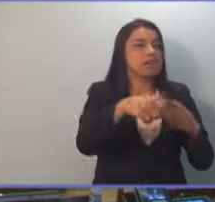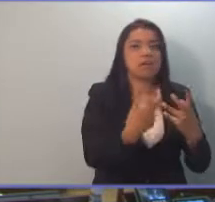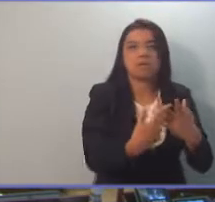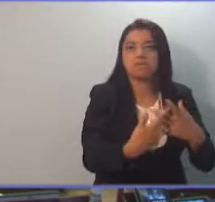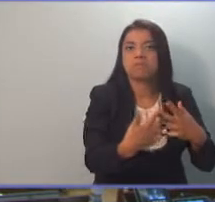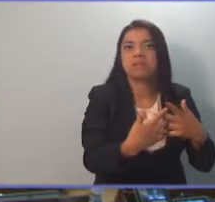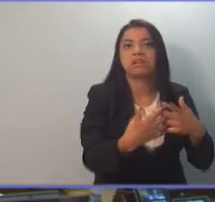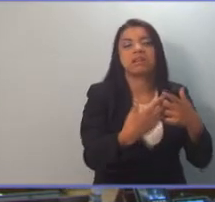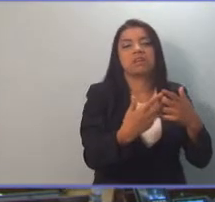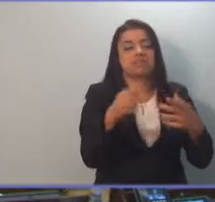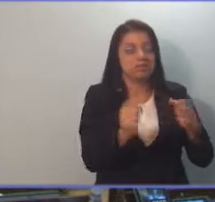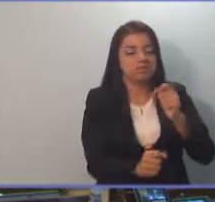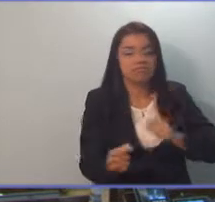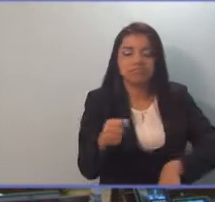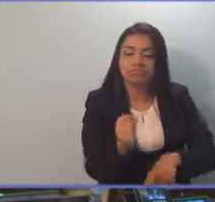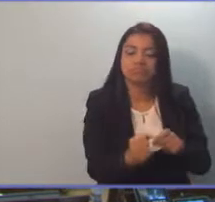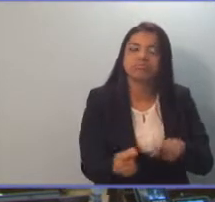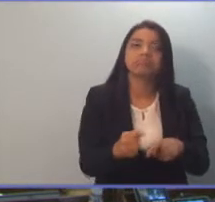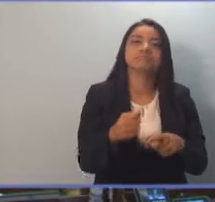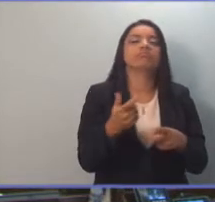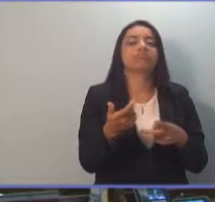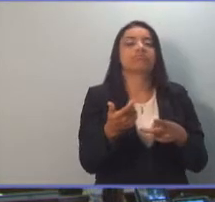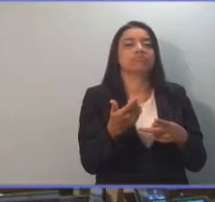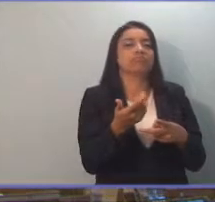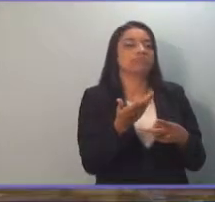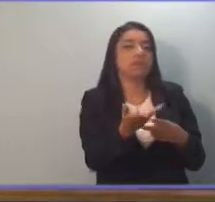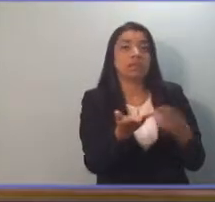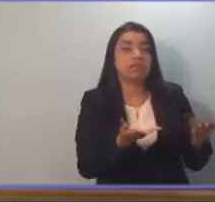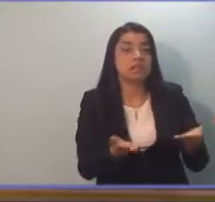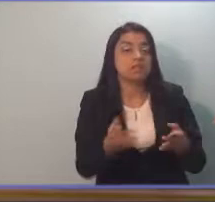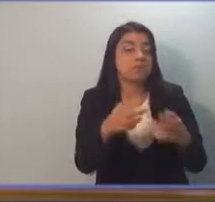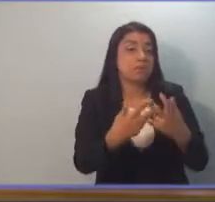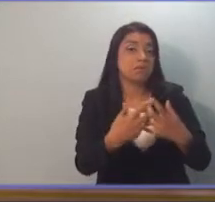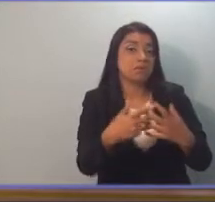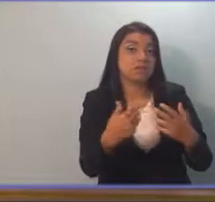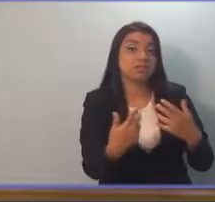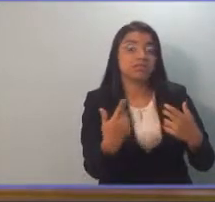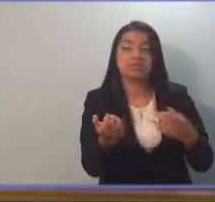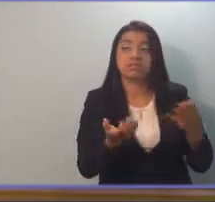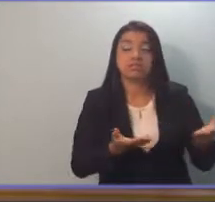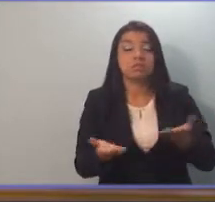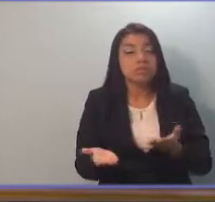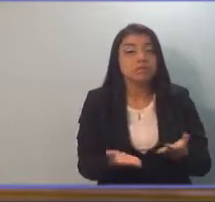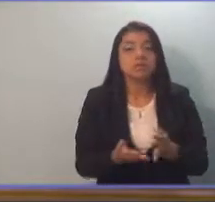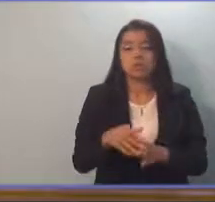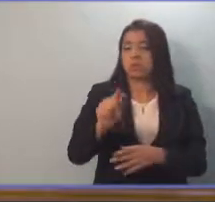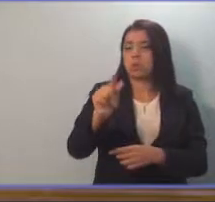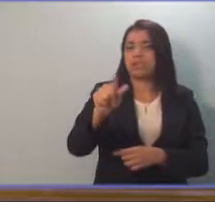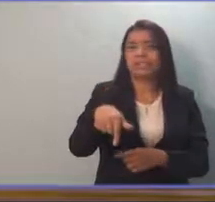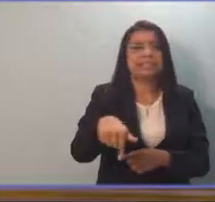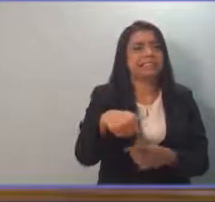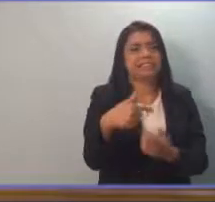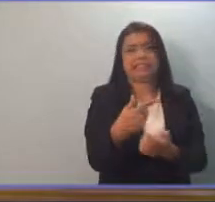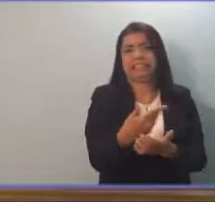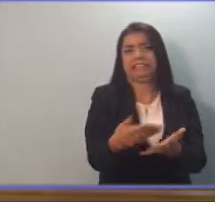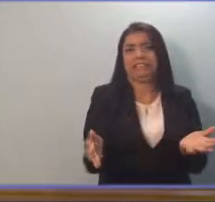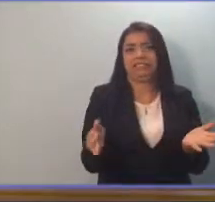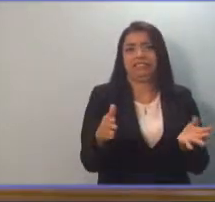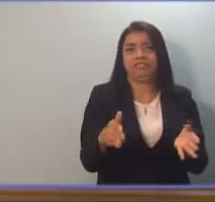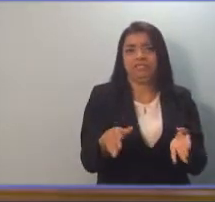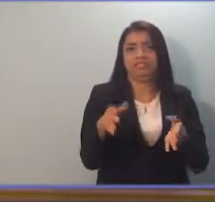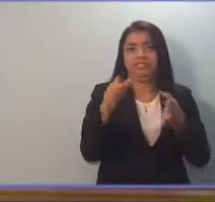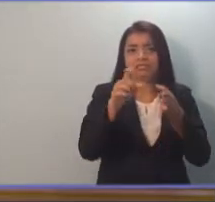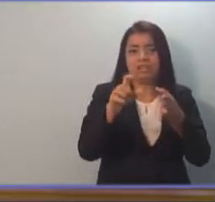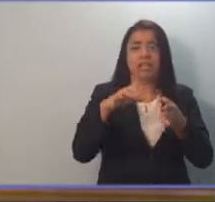ramo agroindustrial, de servicios, hoteles, entre otros.